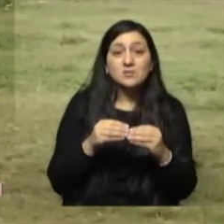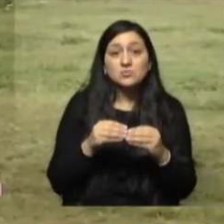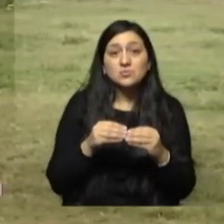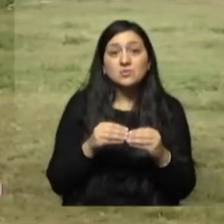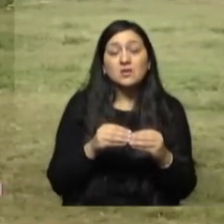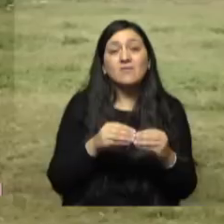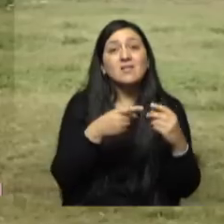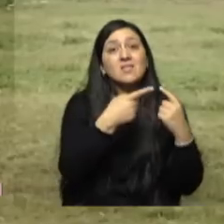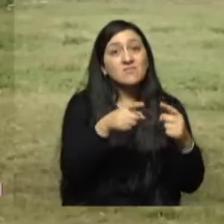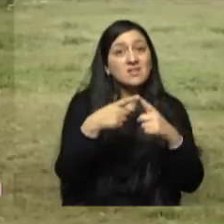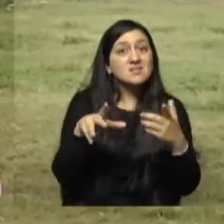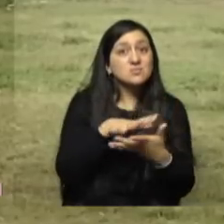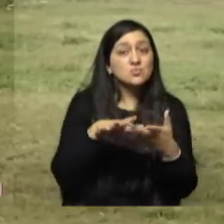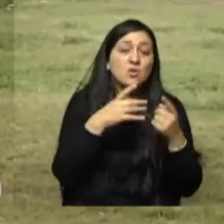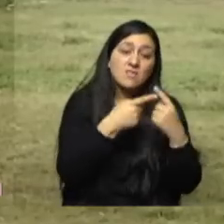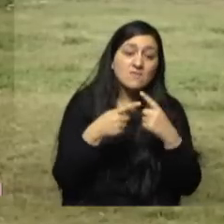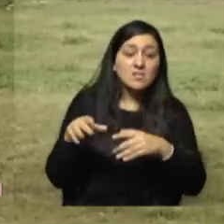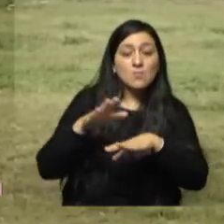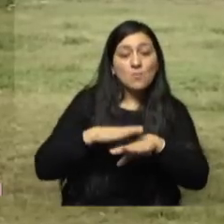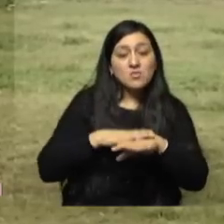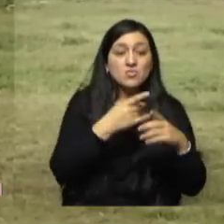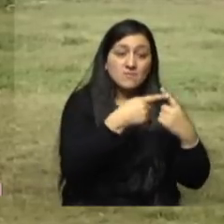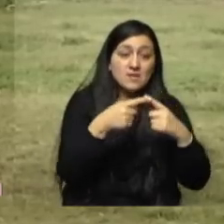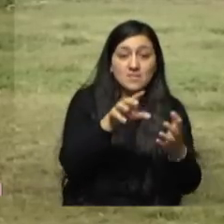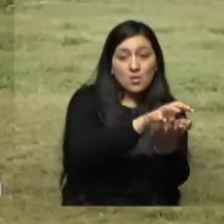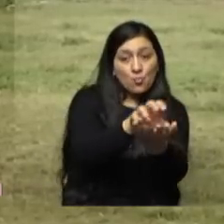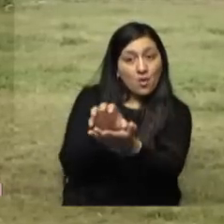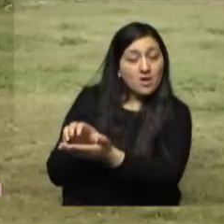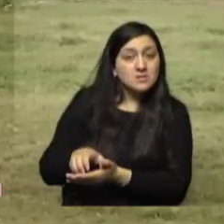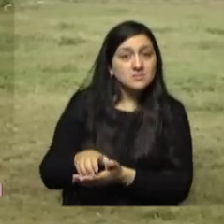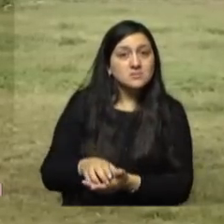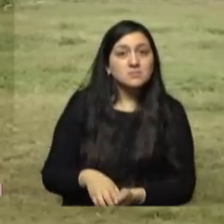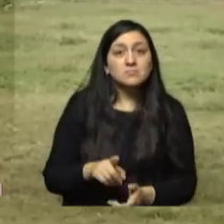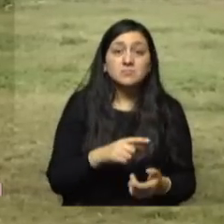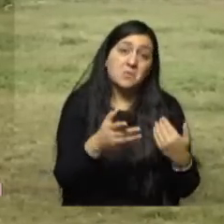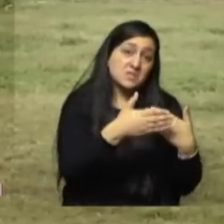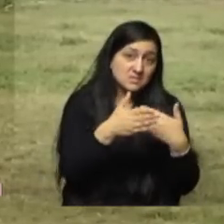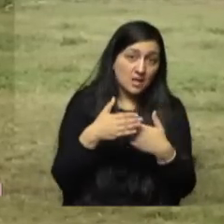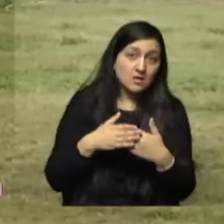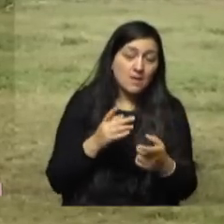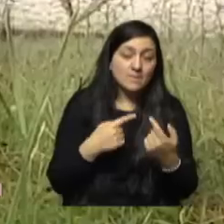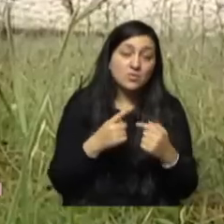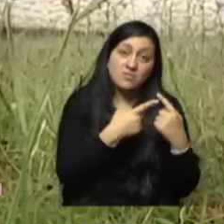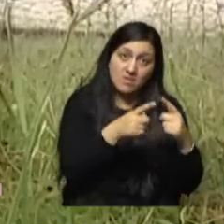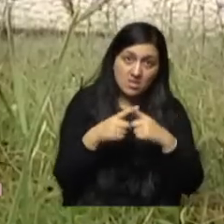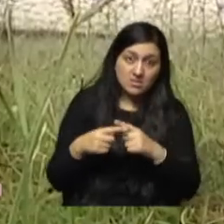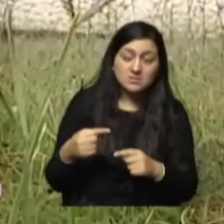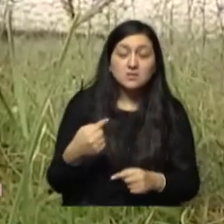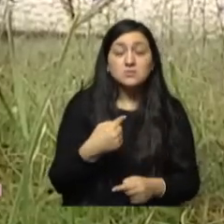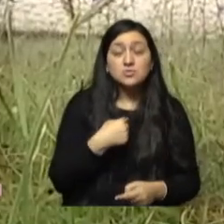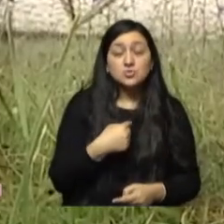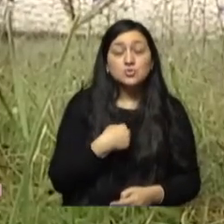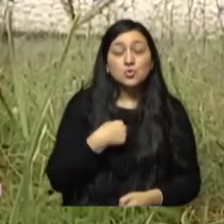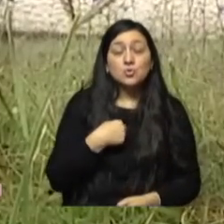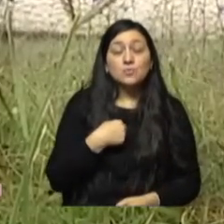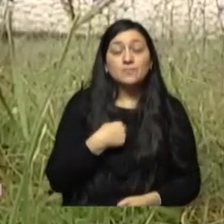distintas situaciones, en distintos momentos, en distintos lugares, aunque fuera medio cercano. Y a mí me tocó entonces el